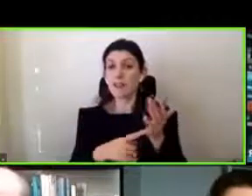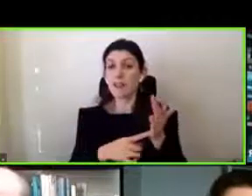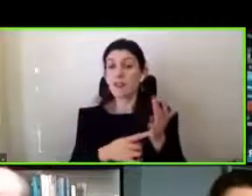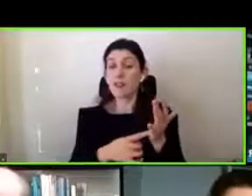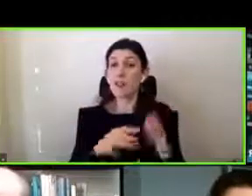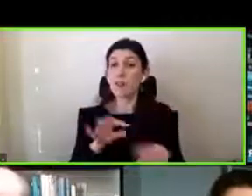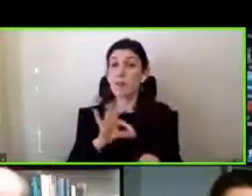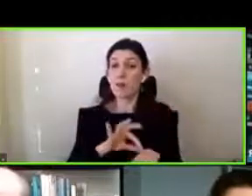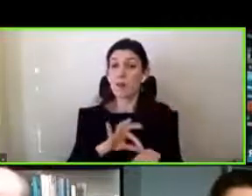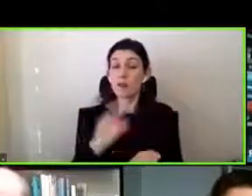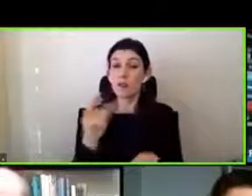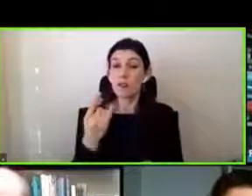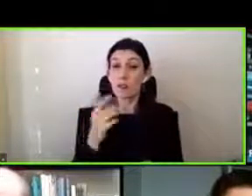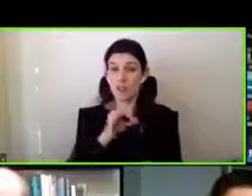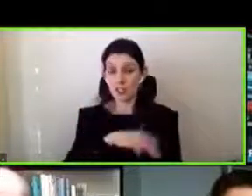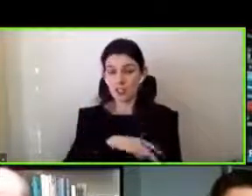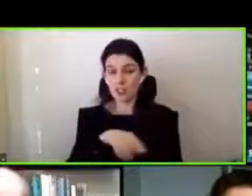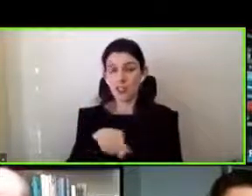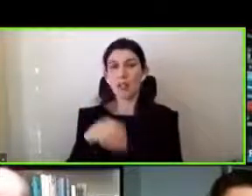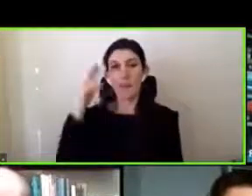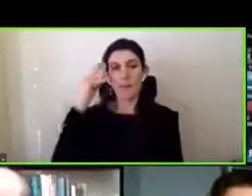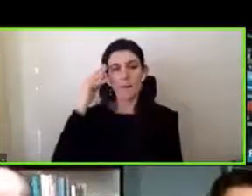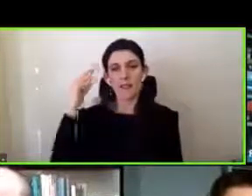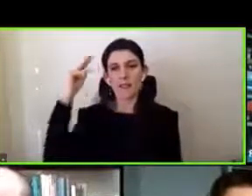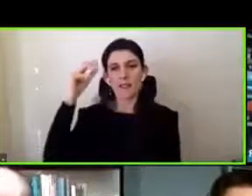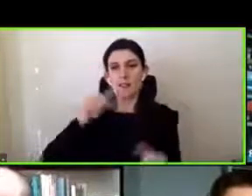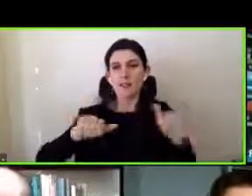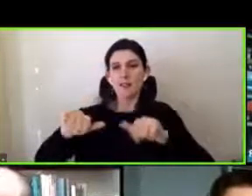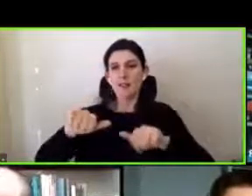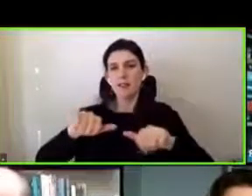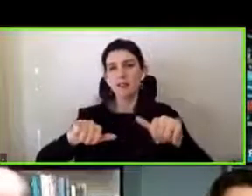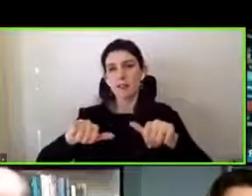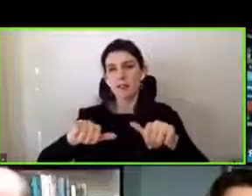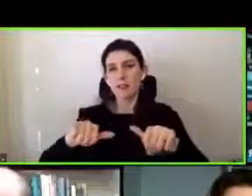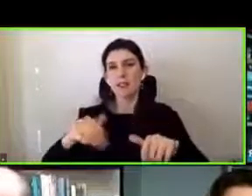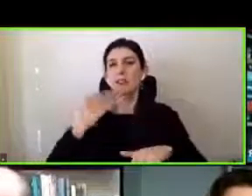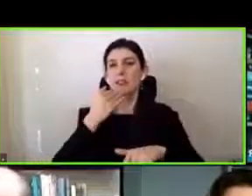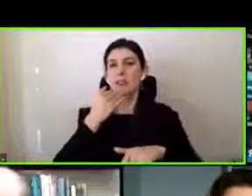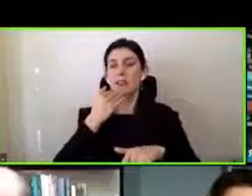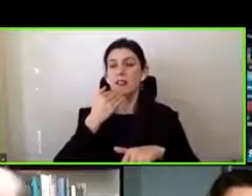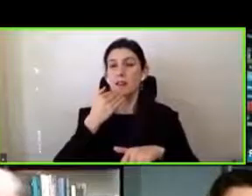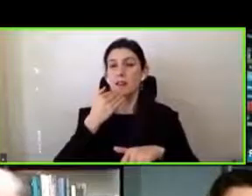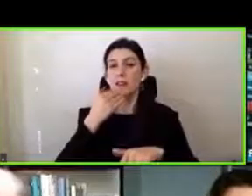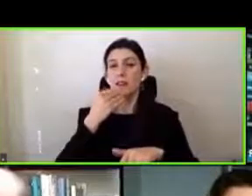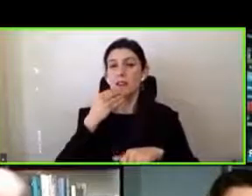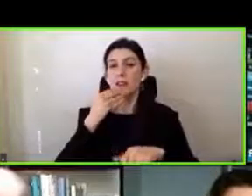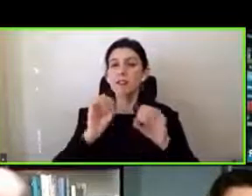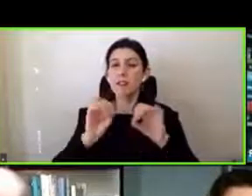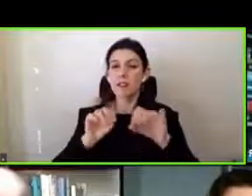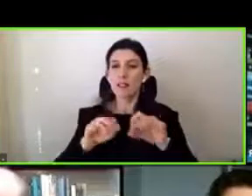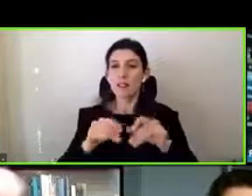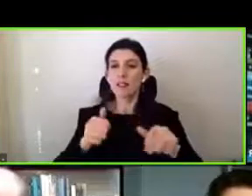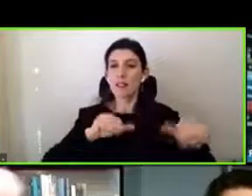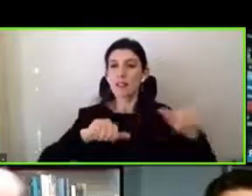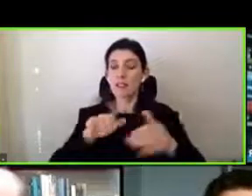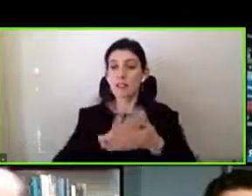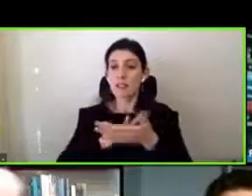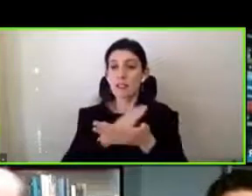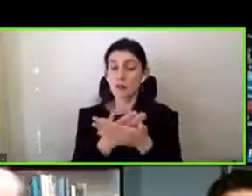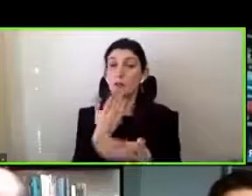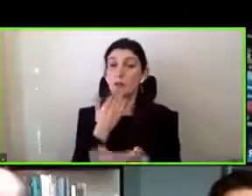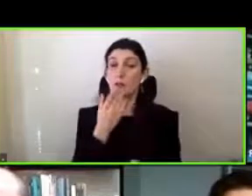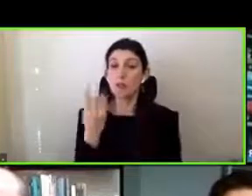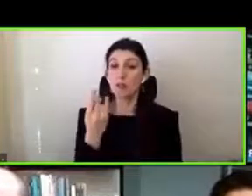y es magíster en ciencias biológicas y magíster en docencia de ciencias de la salud también de la Universidad de Chile. Así